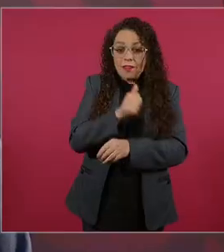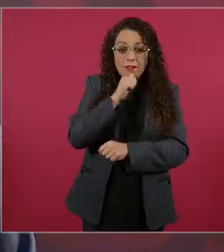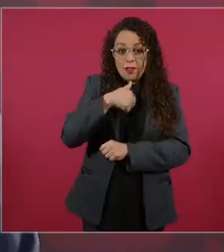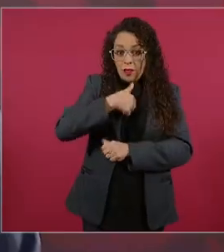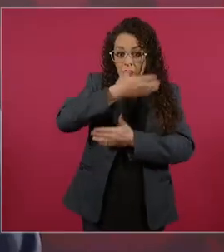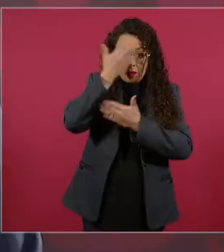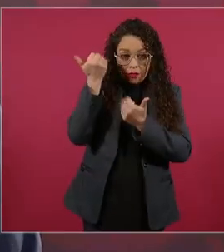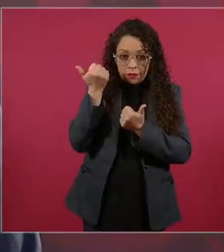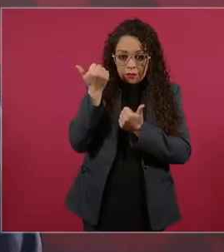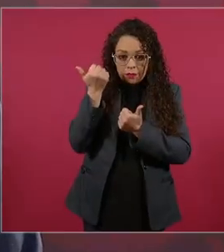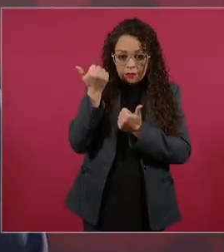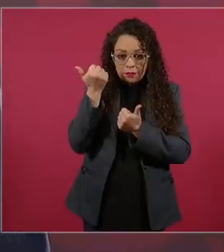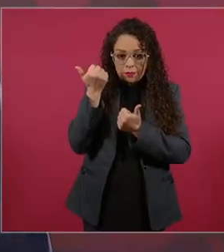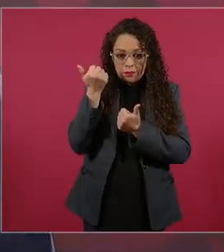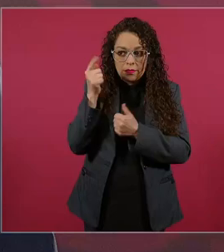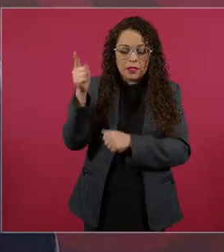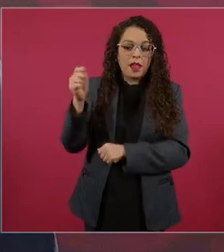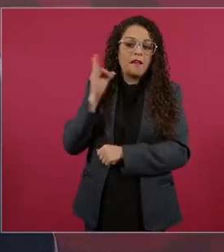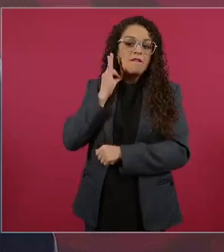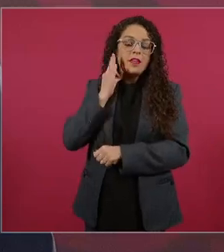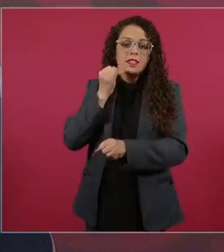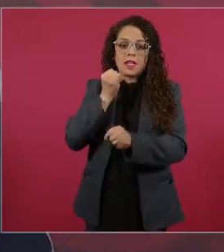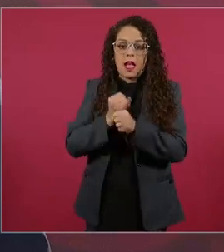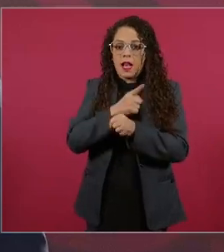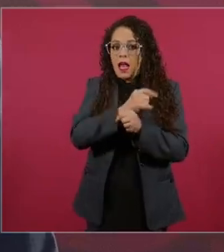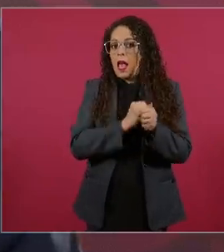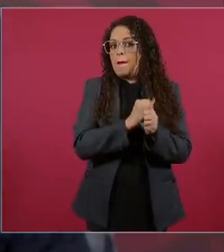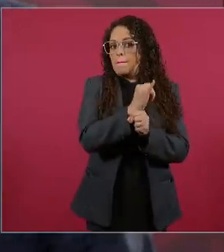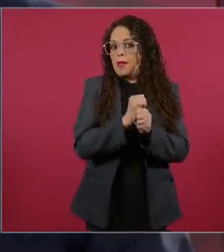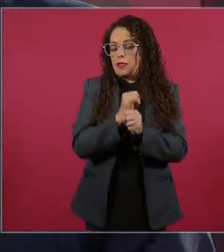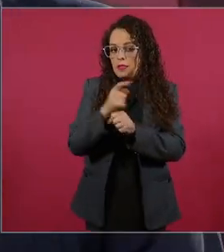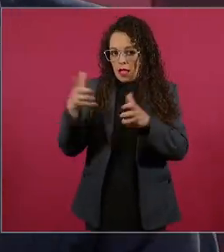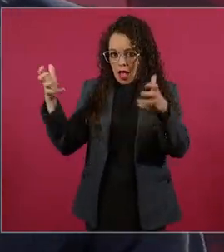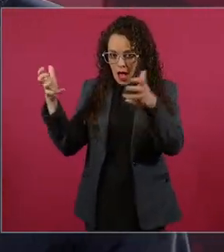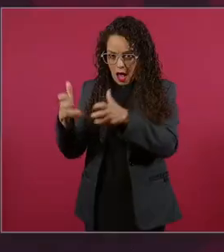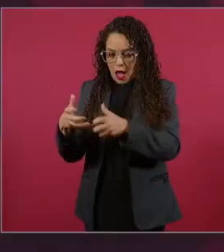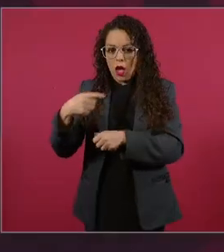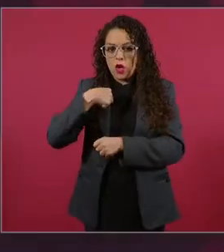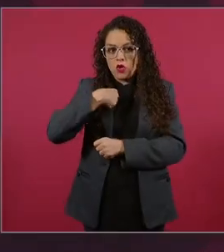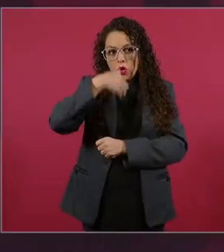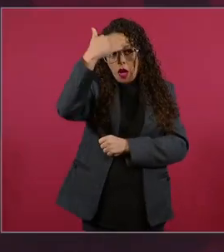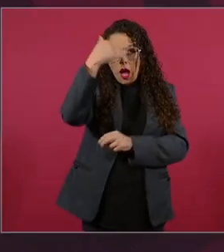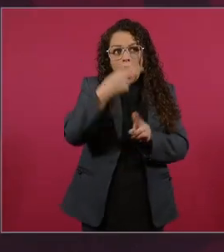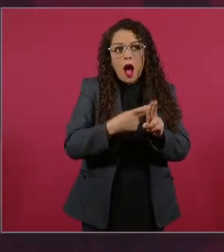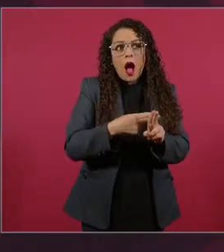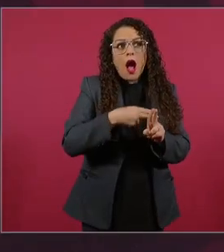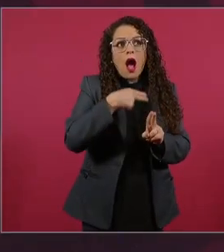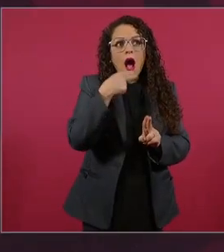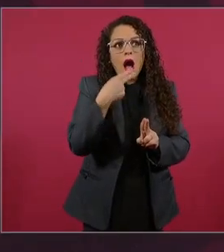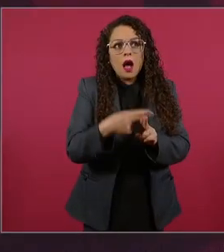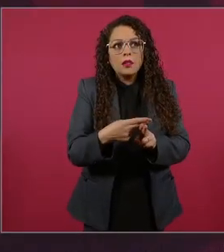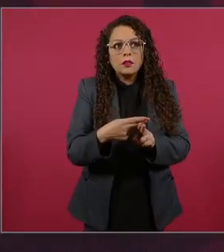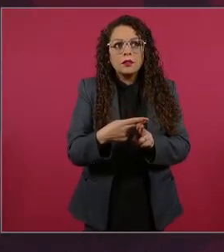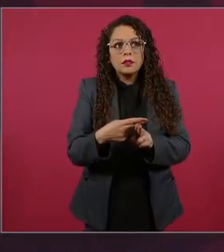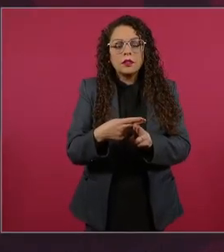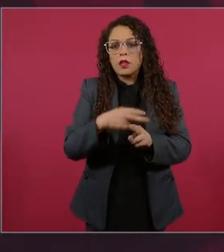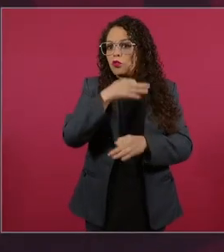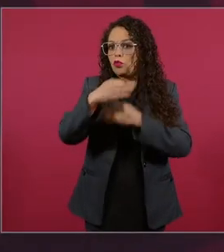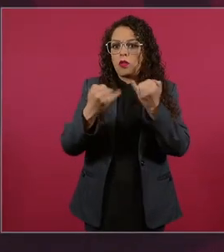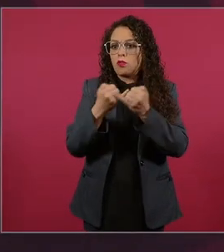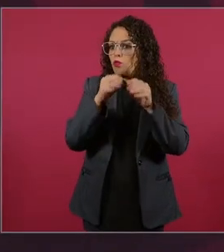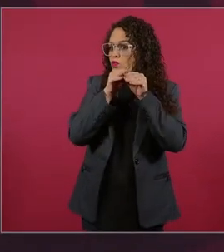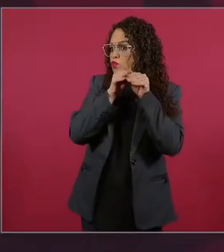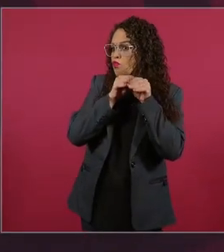esta investigación de la fiscalía. Yo supe del segundo tirador como se supo en su momento,